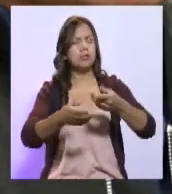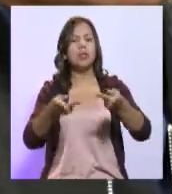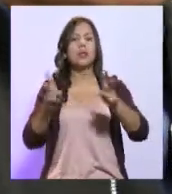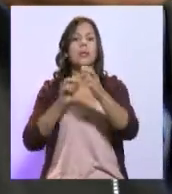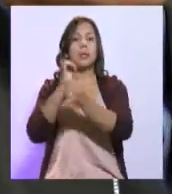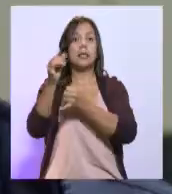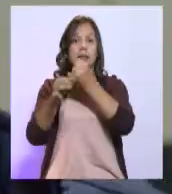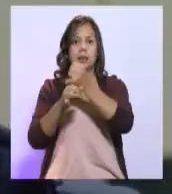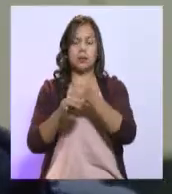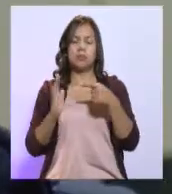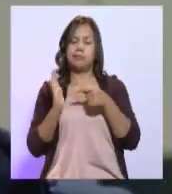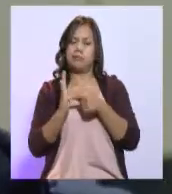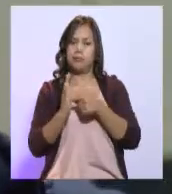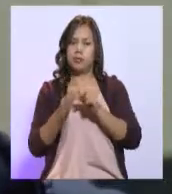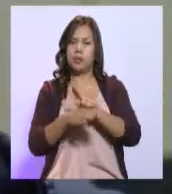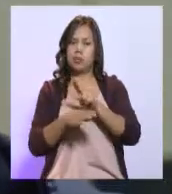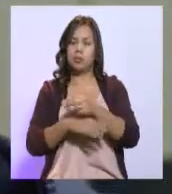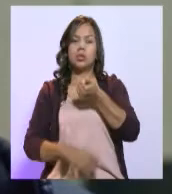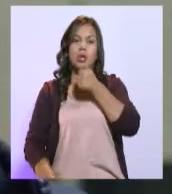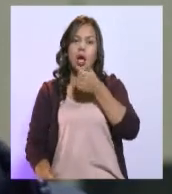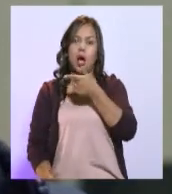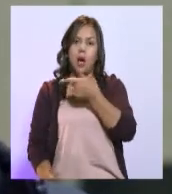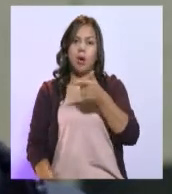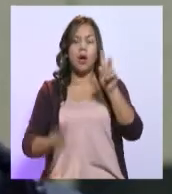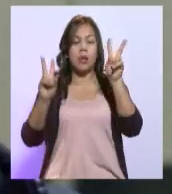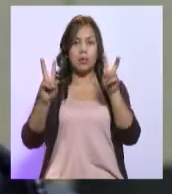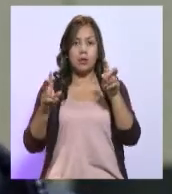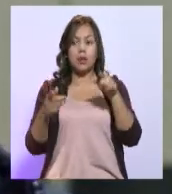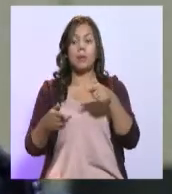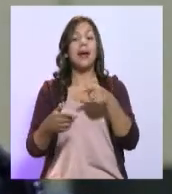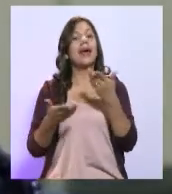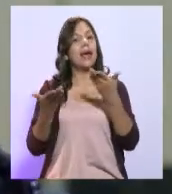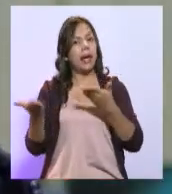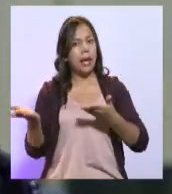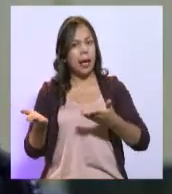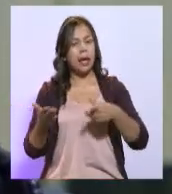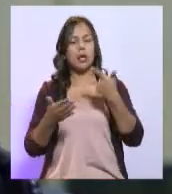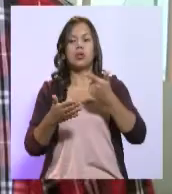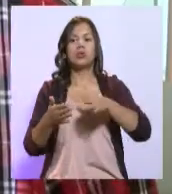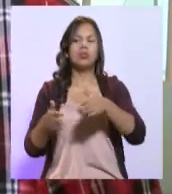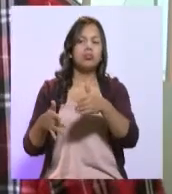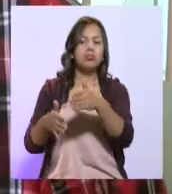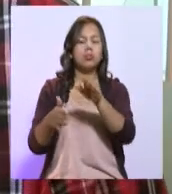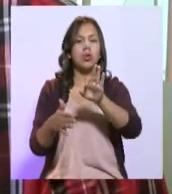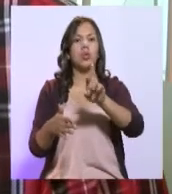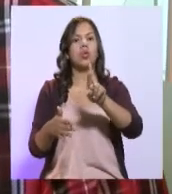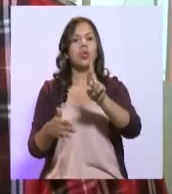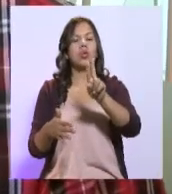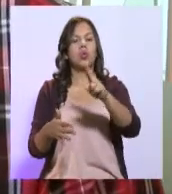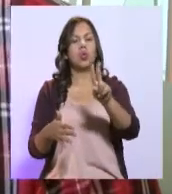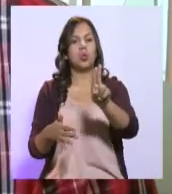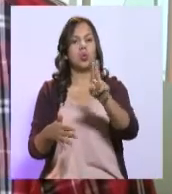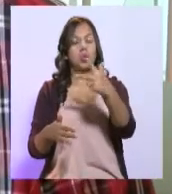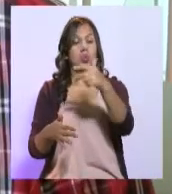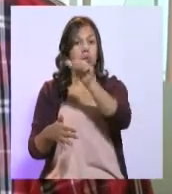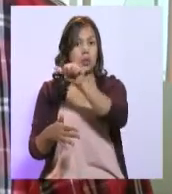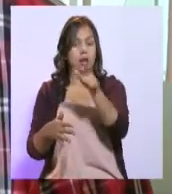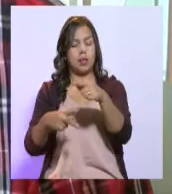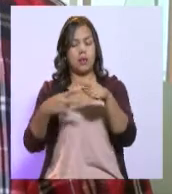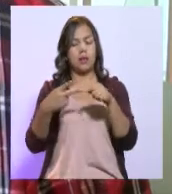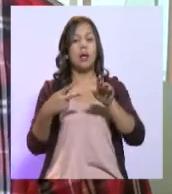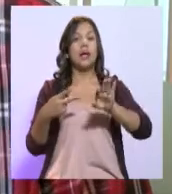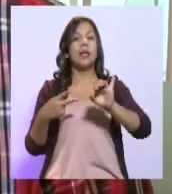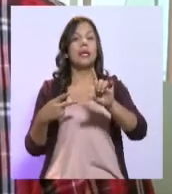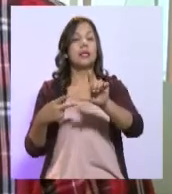revisen los impuestos por el uso del agua para los criadores de trucha y tilapia. Nos ayuden a proseguir, porque en verdad